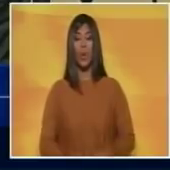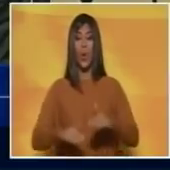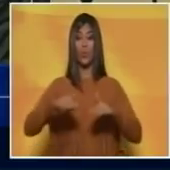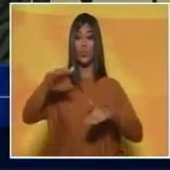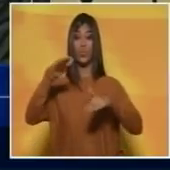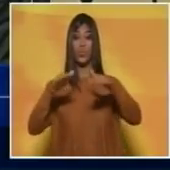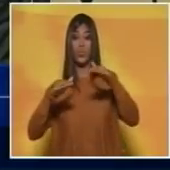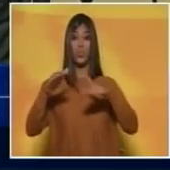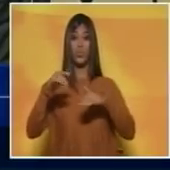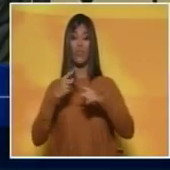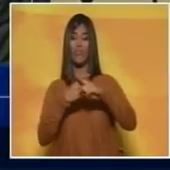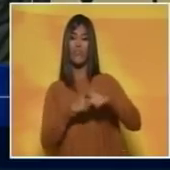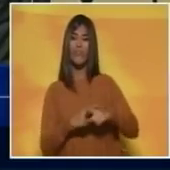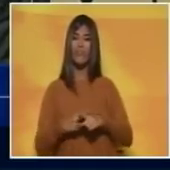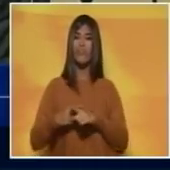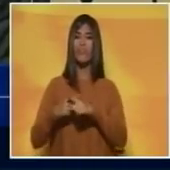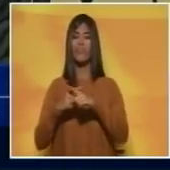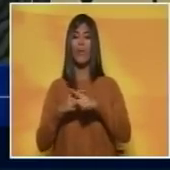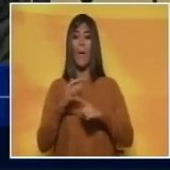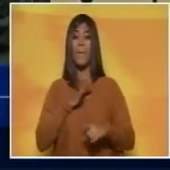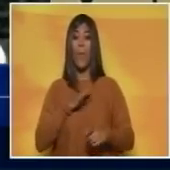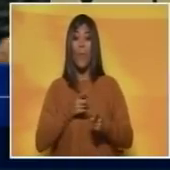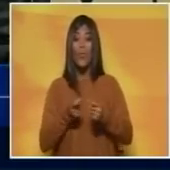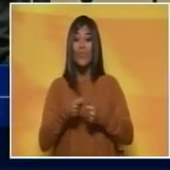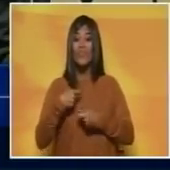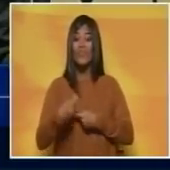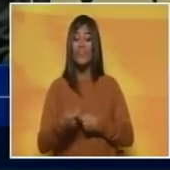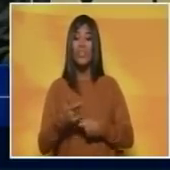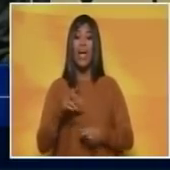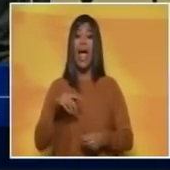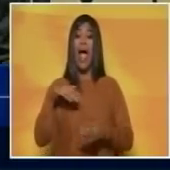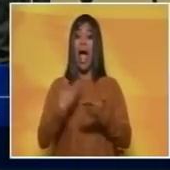variación acumulada de precios hasta mayo es de